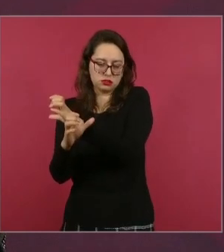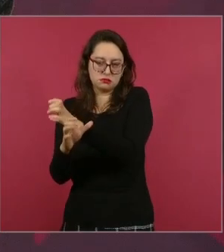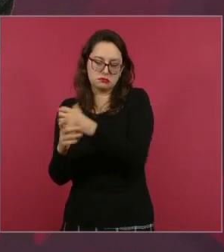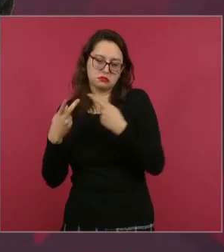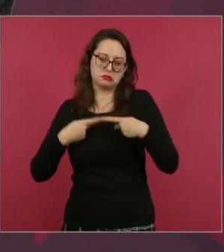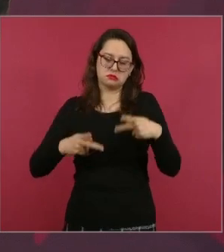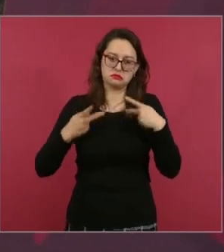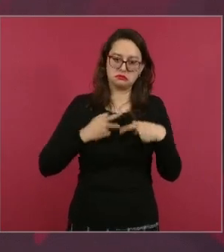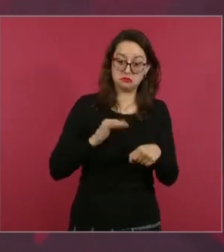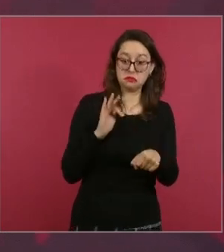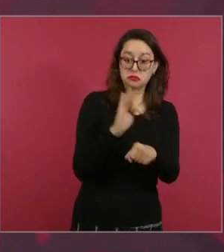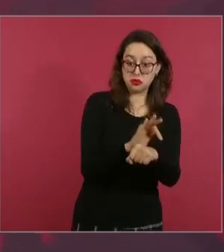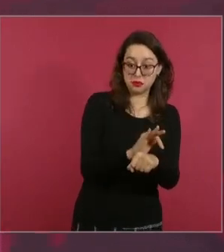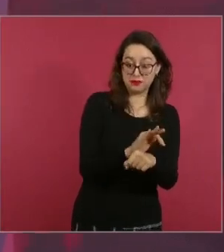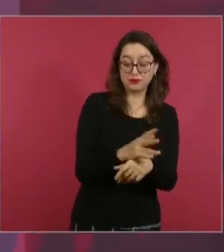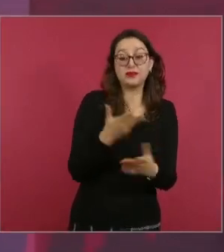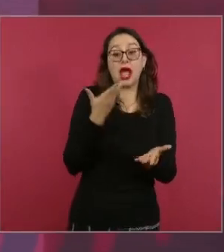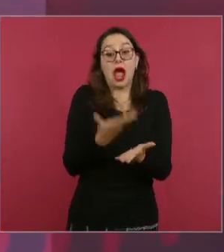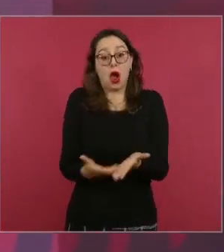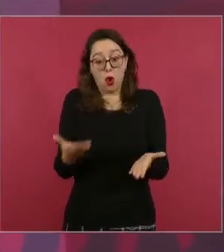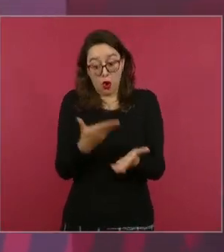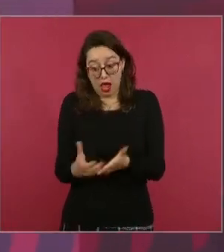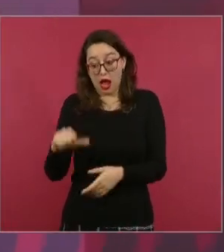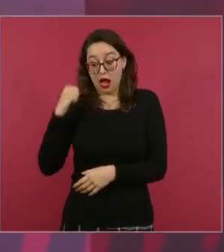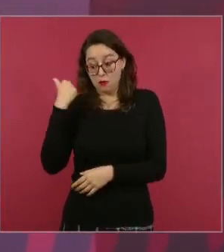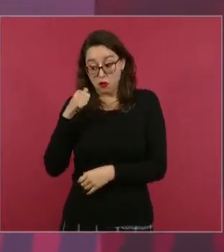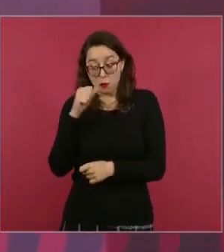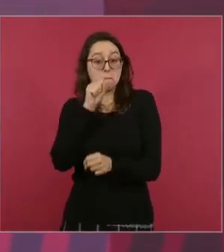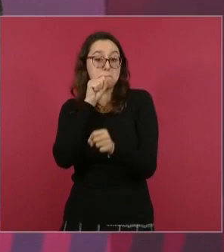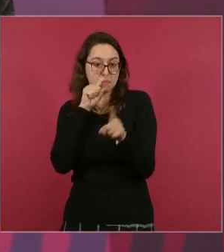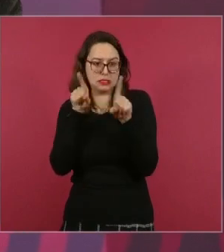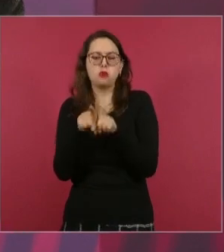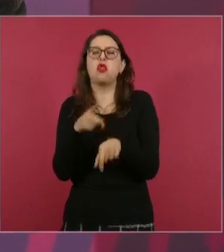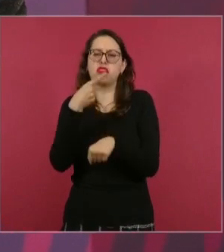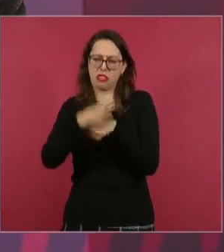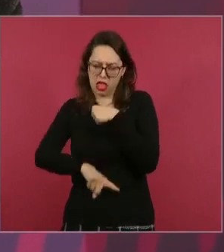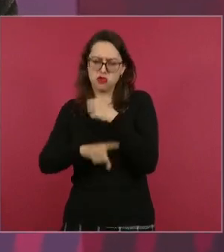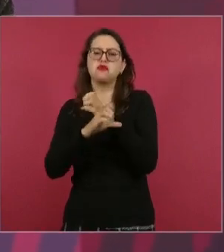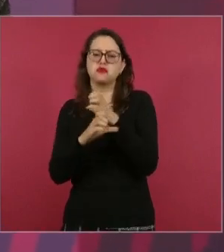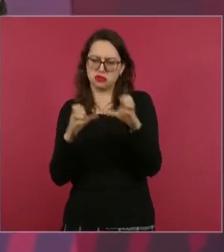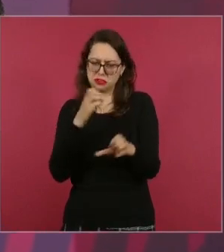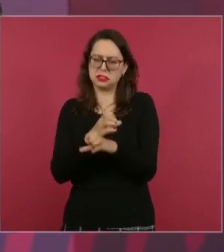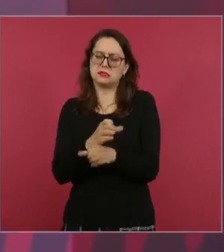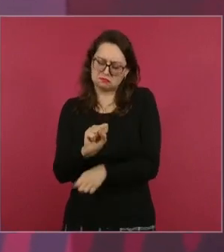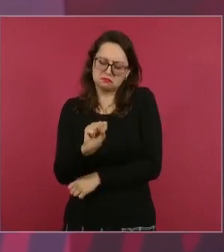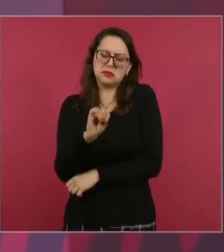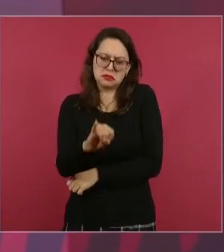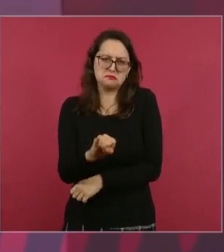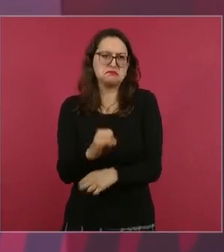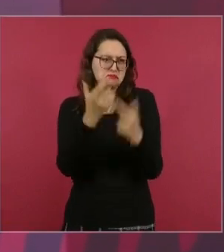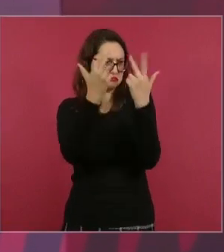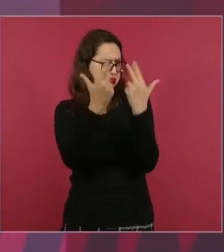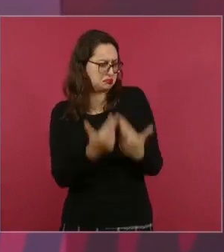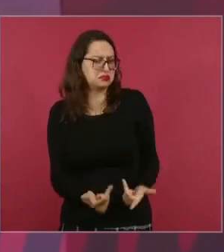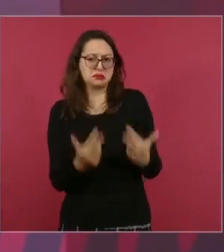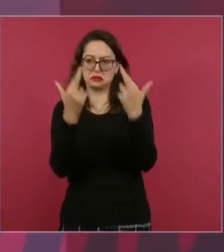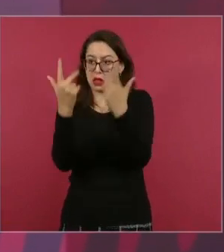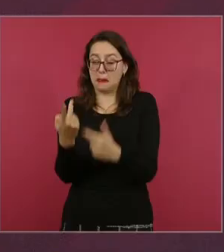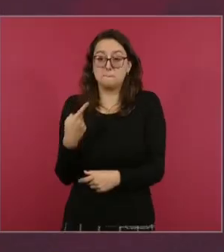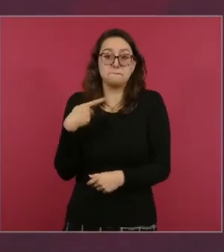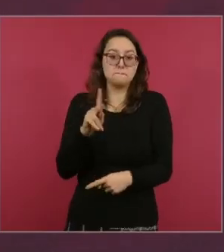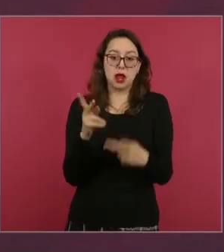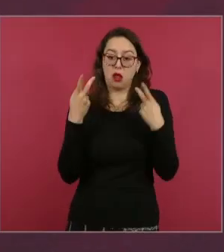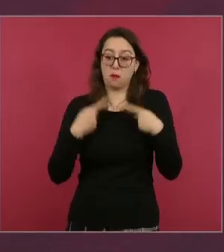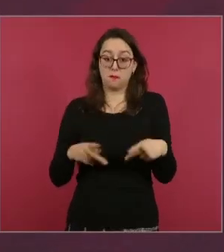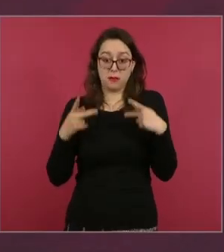mismo lo que pasa es que nuestros adversarios que